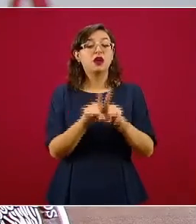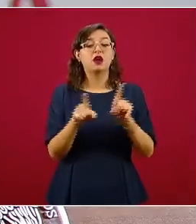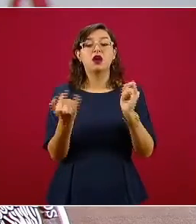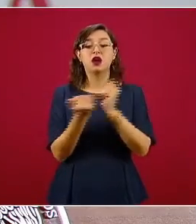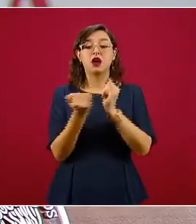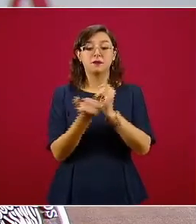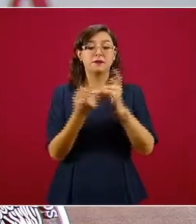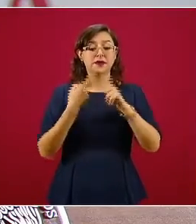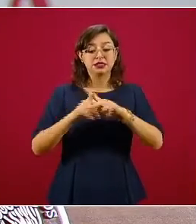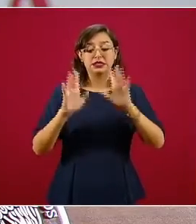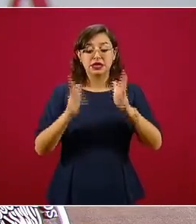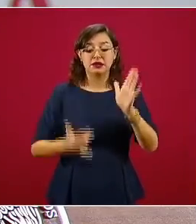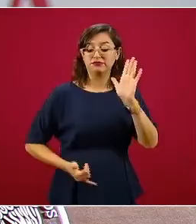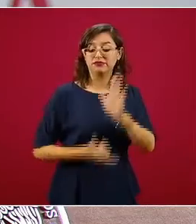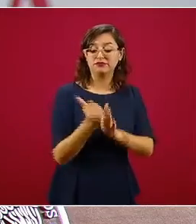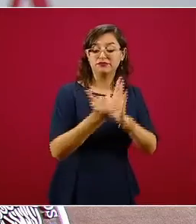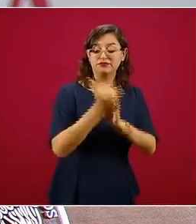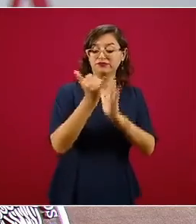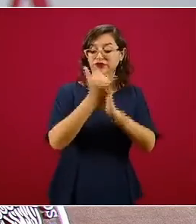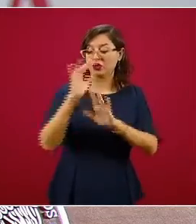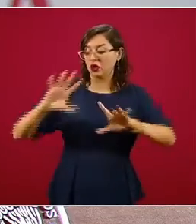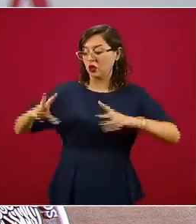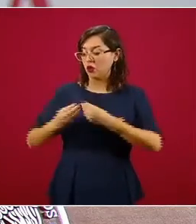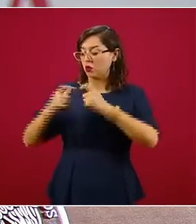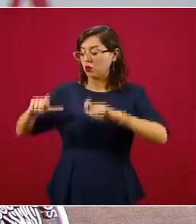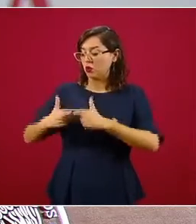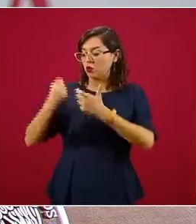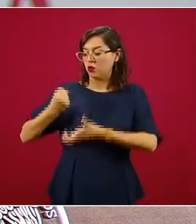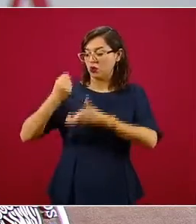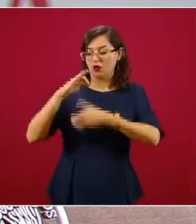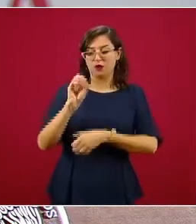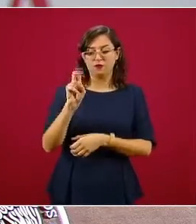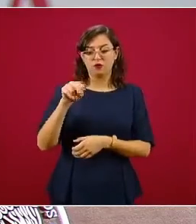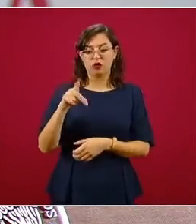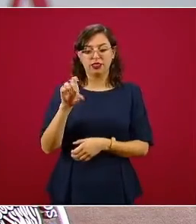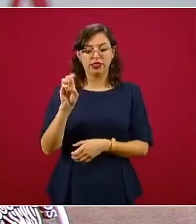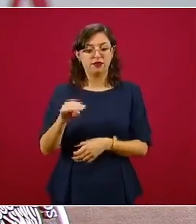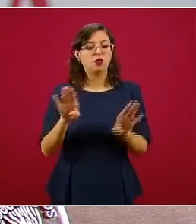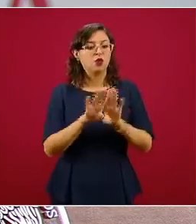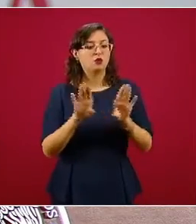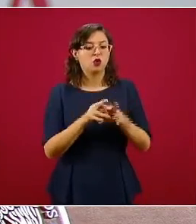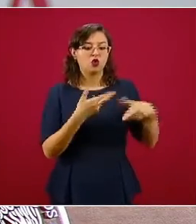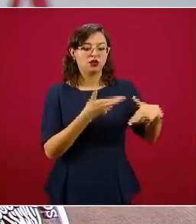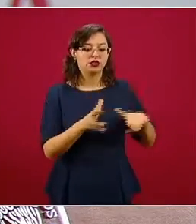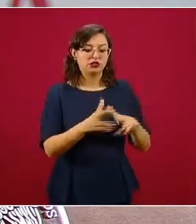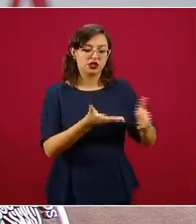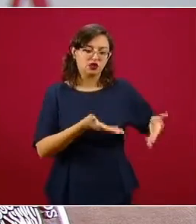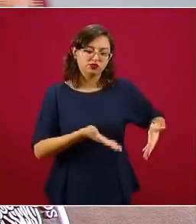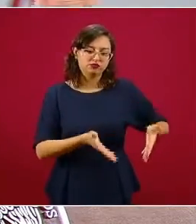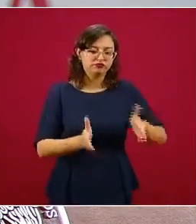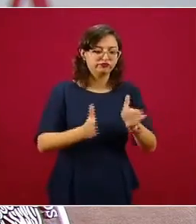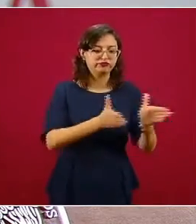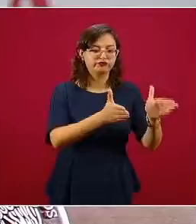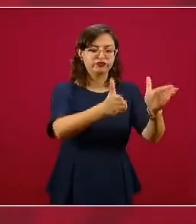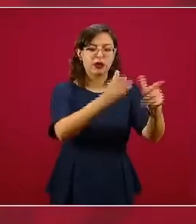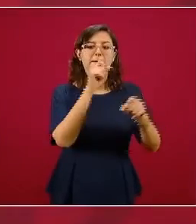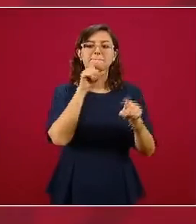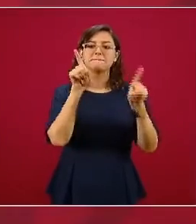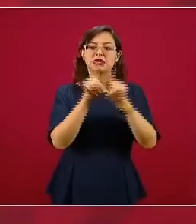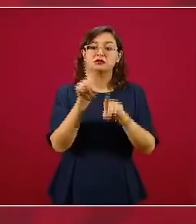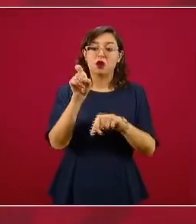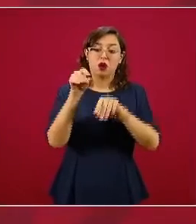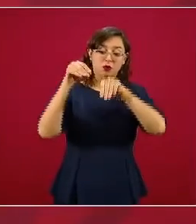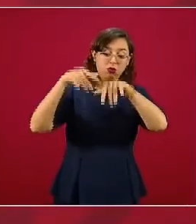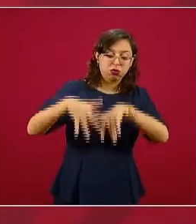para encauzar algunos ríos y evitar escurrimientos y evitar también algunas emergencias que